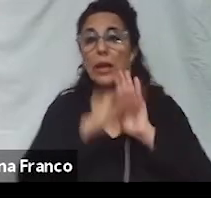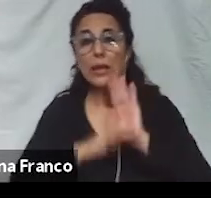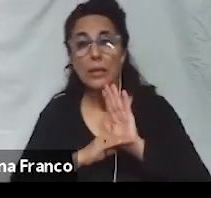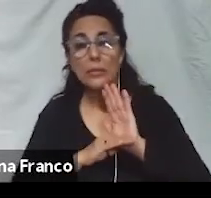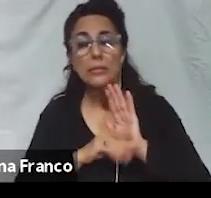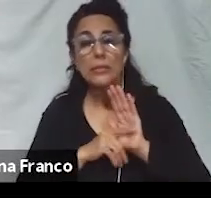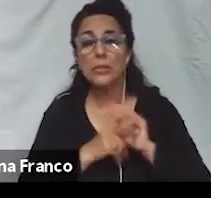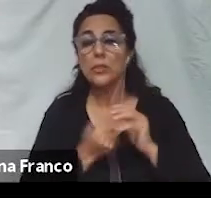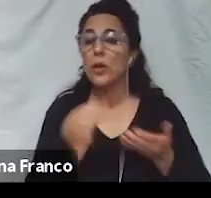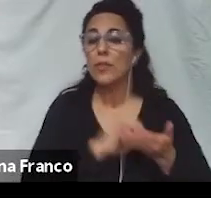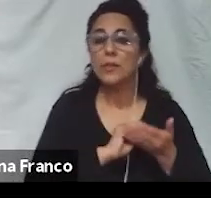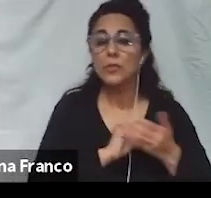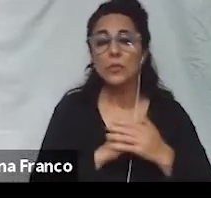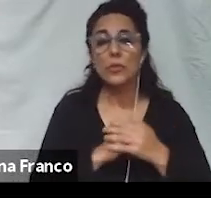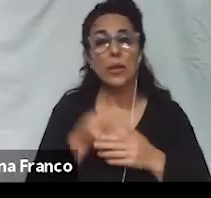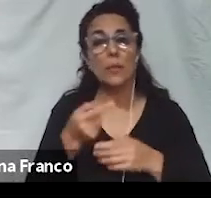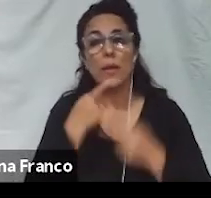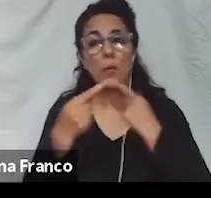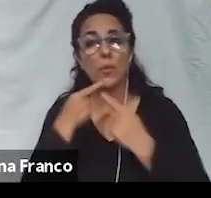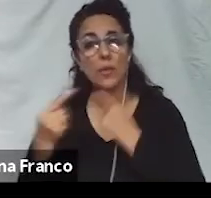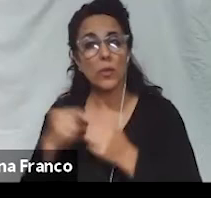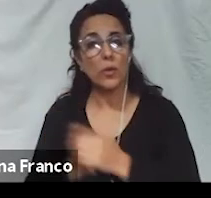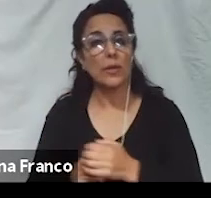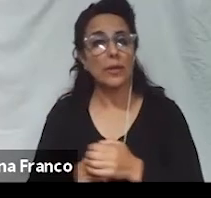adicionales para realizar la auditoría, como puede ser, por ejemplo,